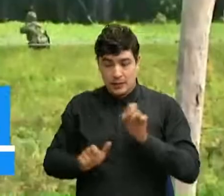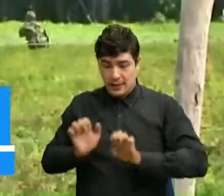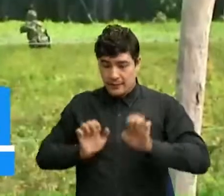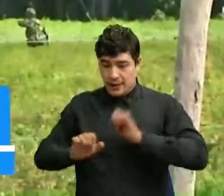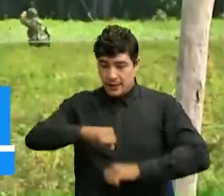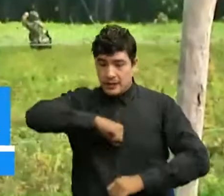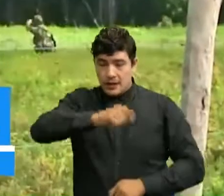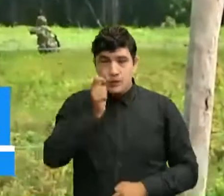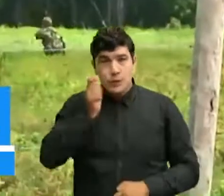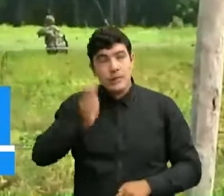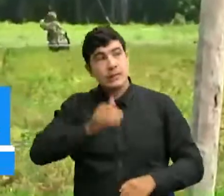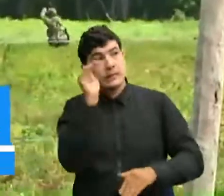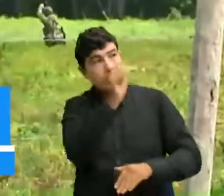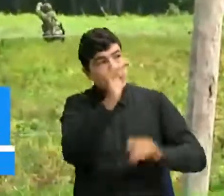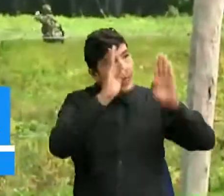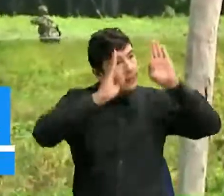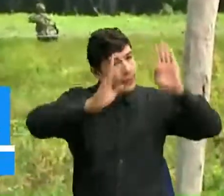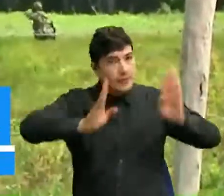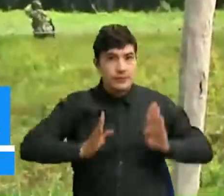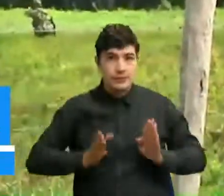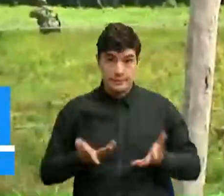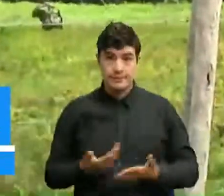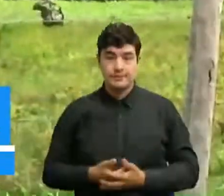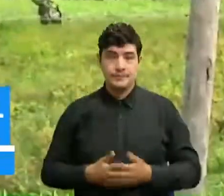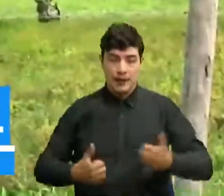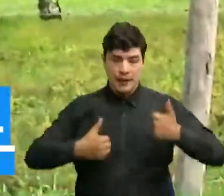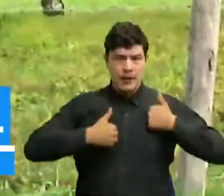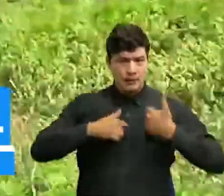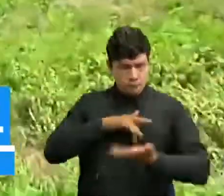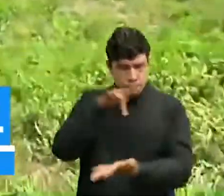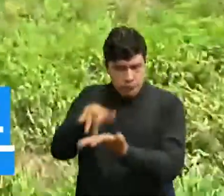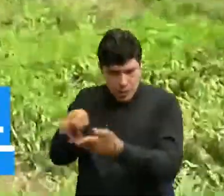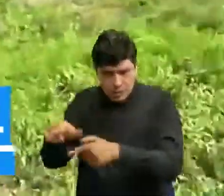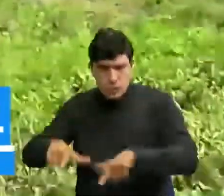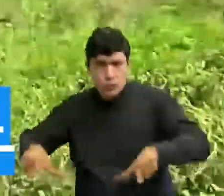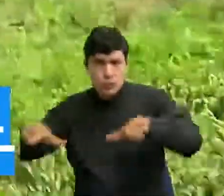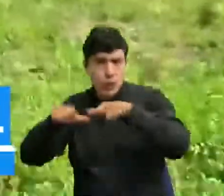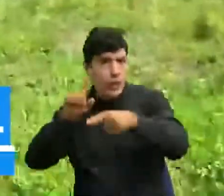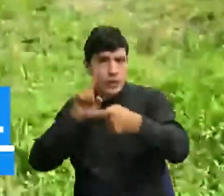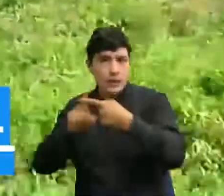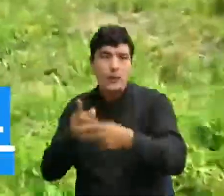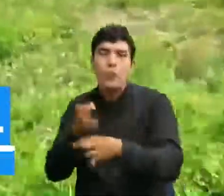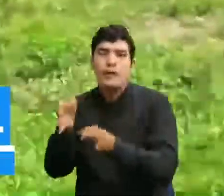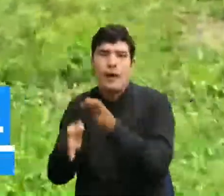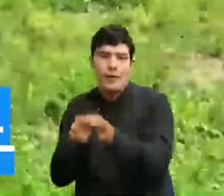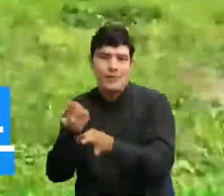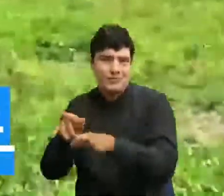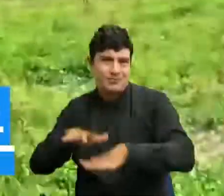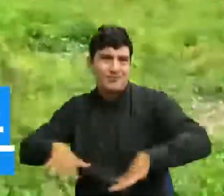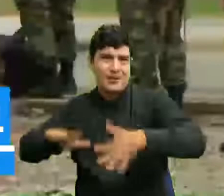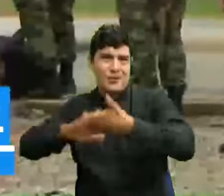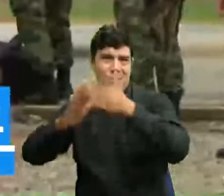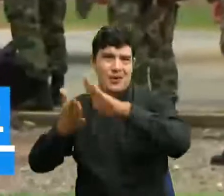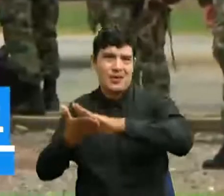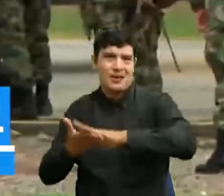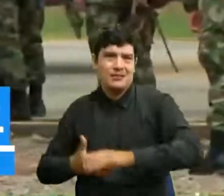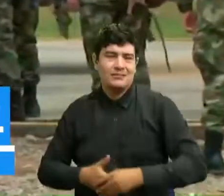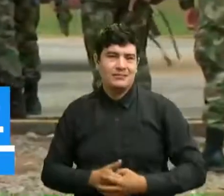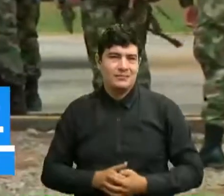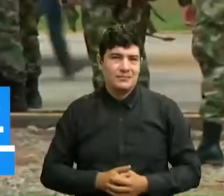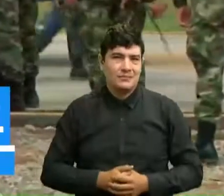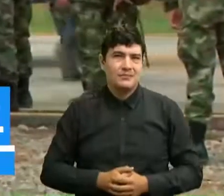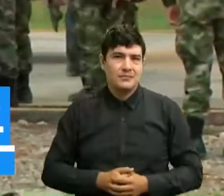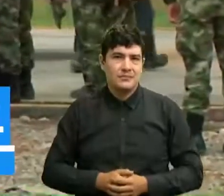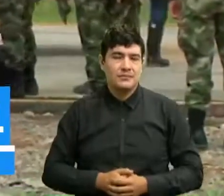humanos. Por su parte, la fuerza pública mantiene presencia en la zona, protegiendo a las poblaciones que están en esos territorios. Nosotros